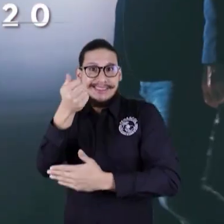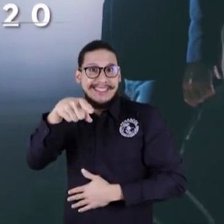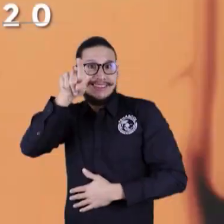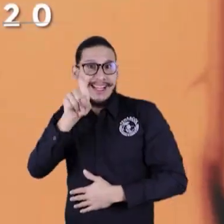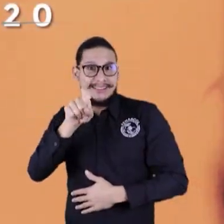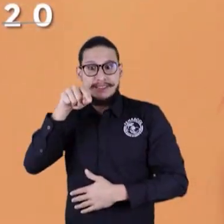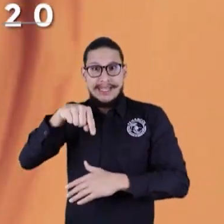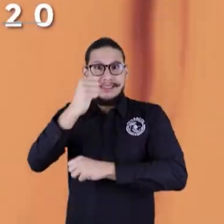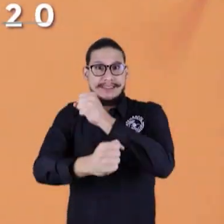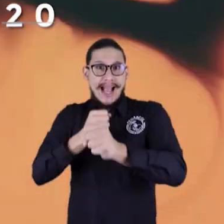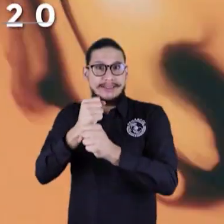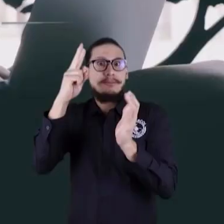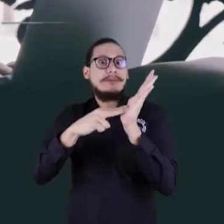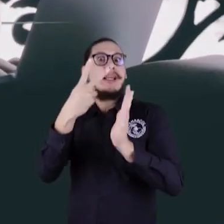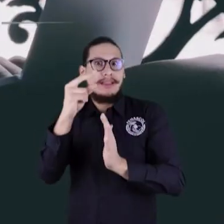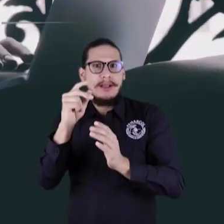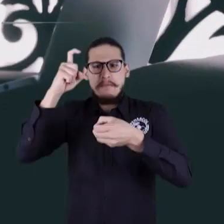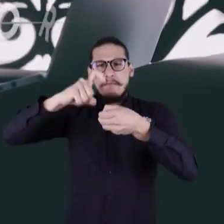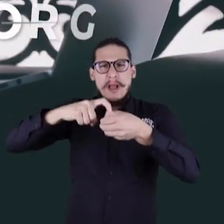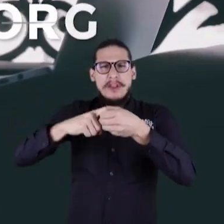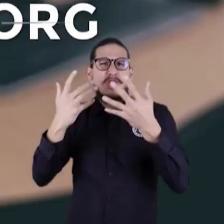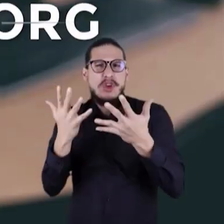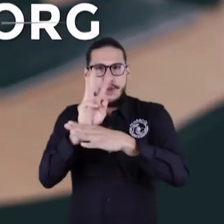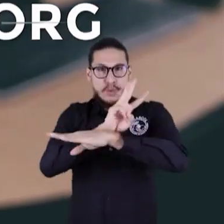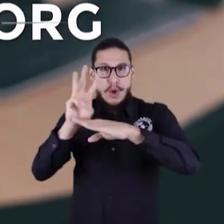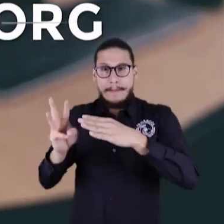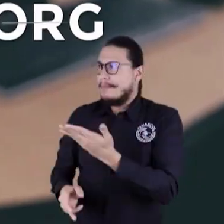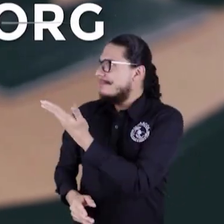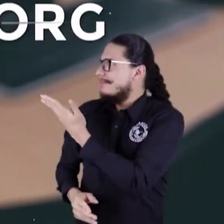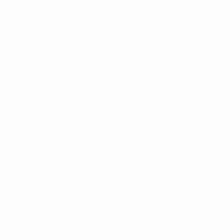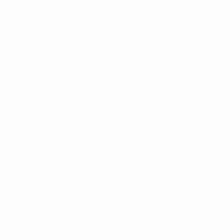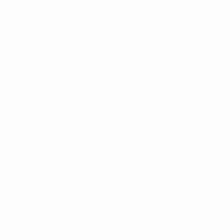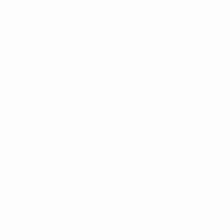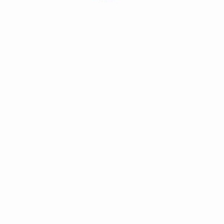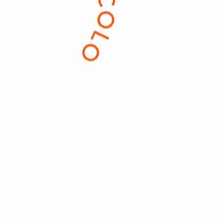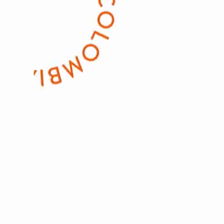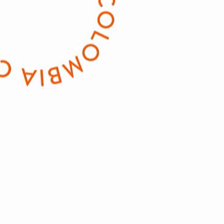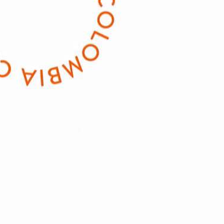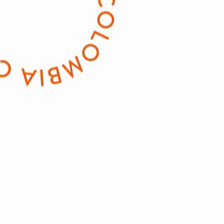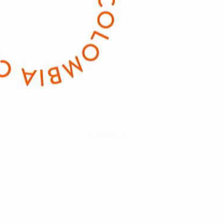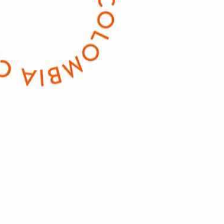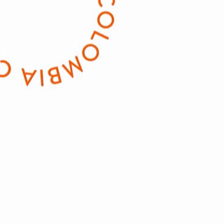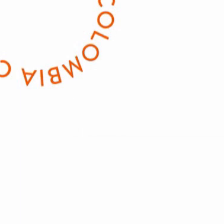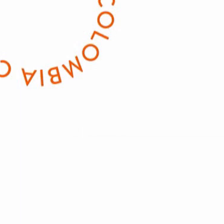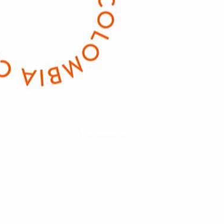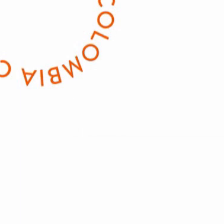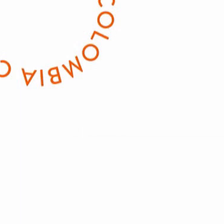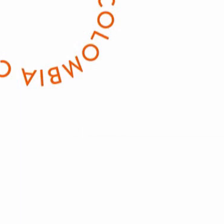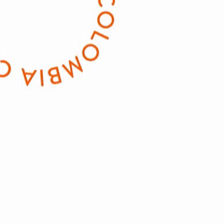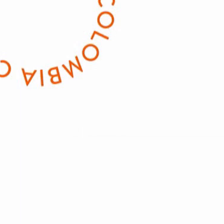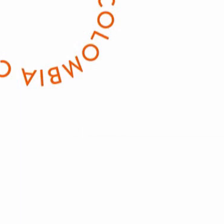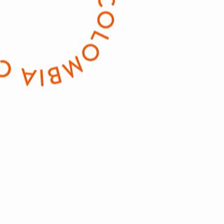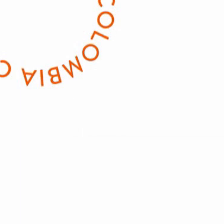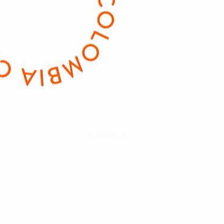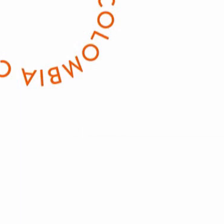Del 9 al 16 de noviembre de 2020. Inscríbete gratis en